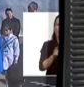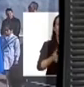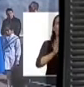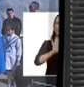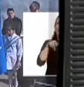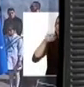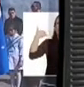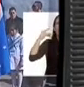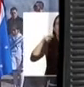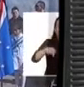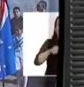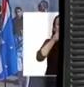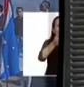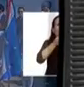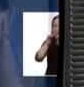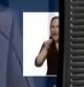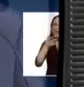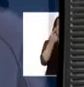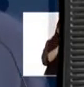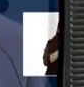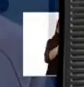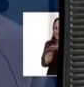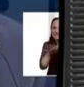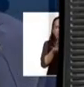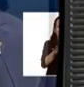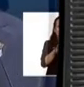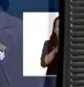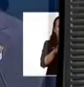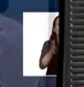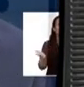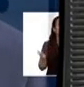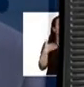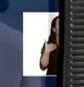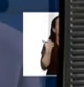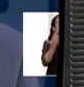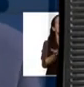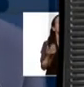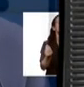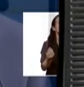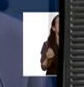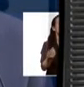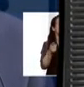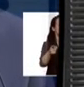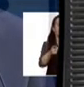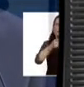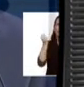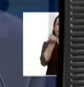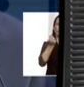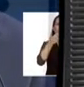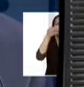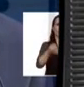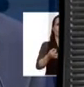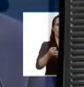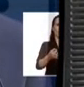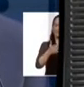provocación y qué vergüenza decir que aquellos hombres que tenían convicciones